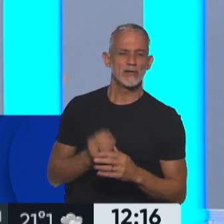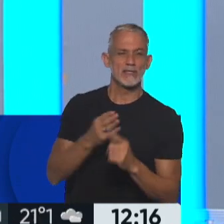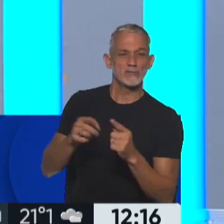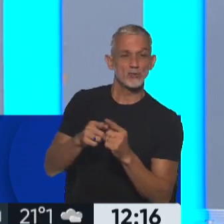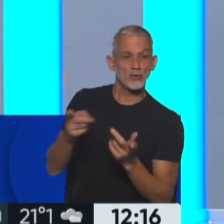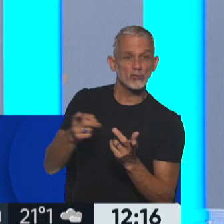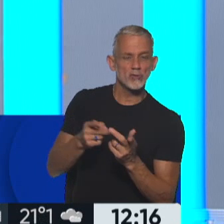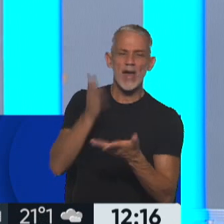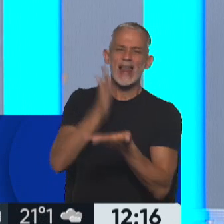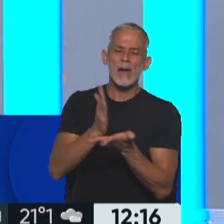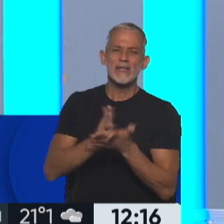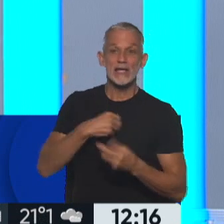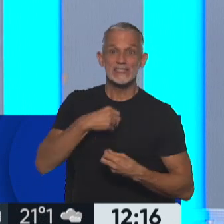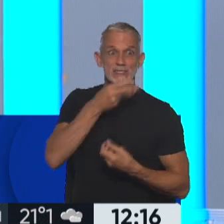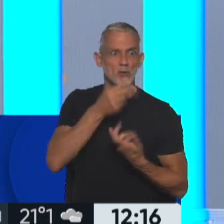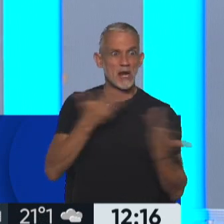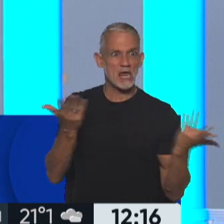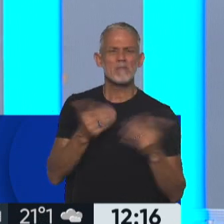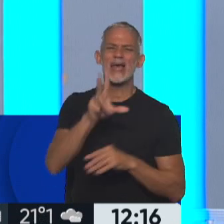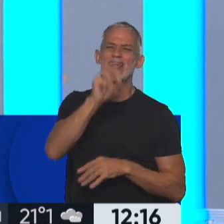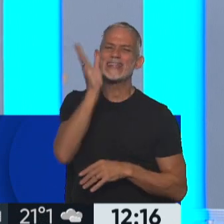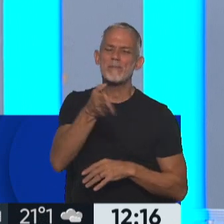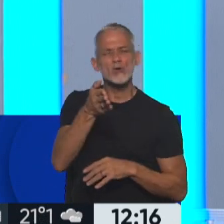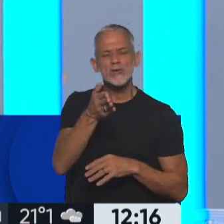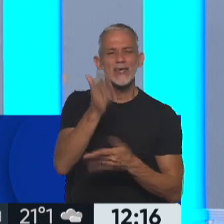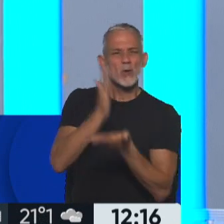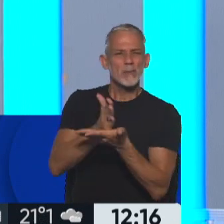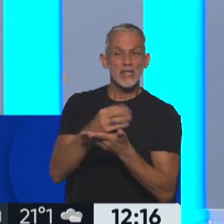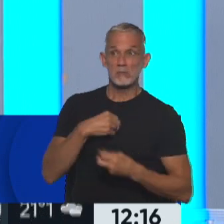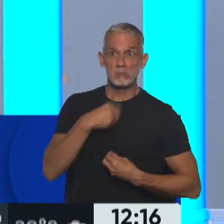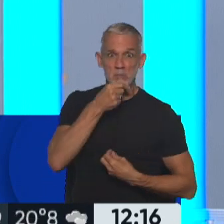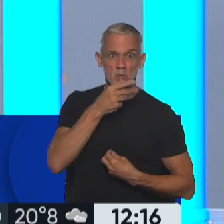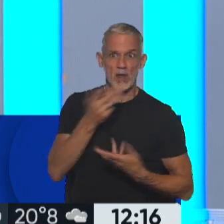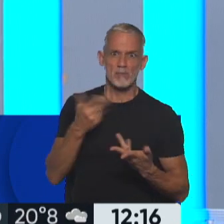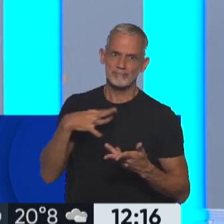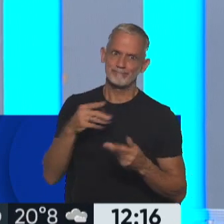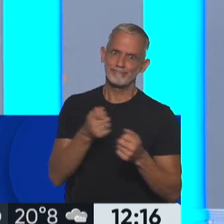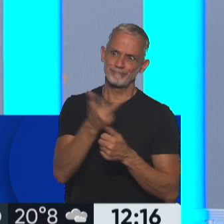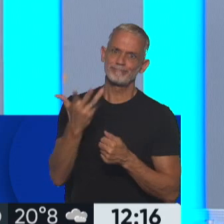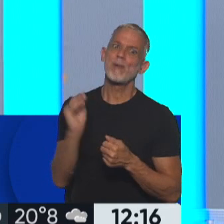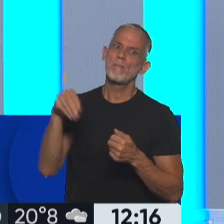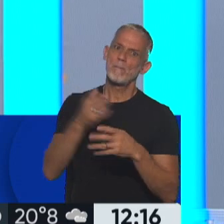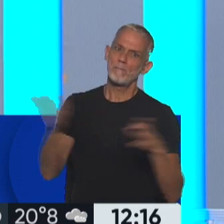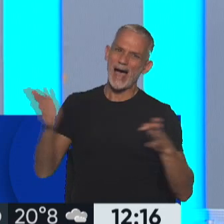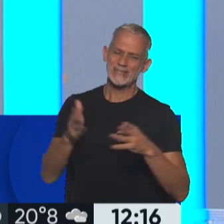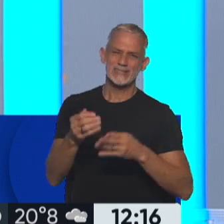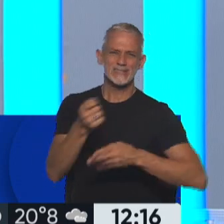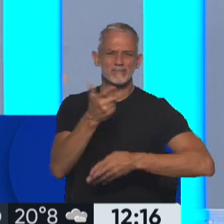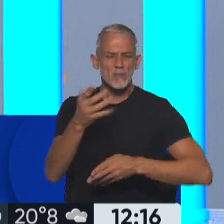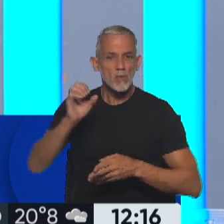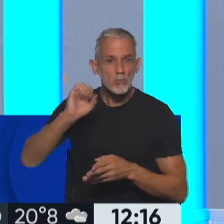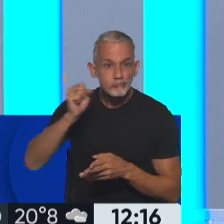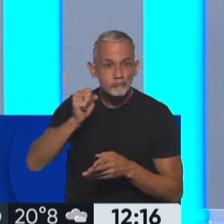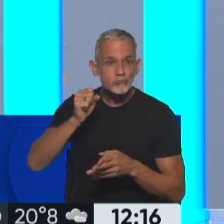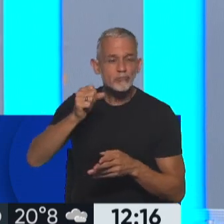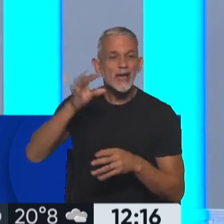de los casos son asintomáticos. Ajá. Entre el 30% y la mitad de los casos son asintomáticos. Así que tenemos que pensar que la población que tuvo